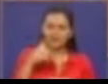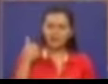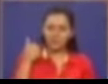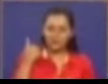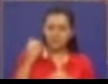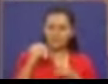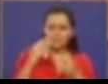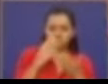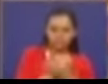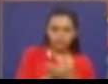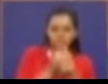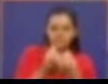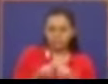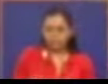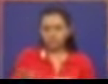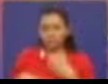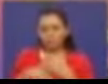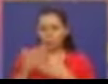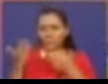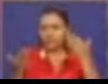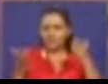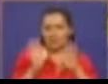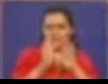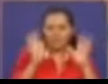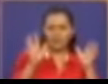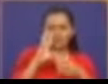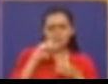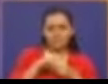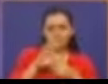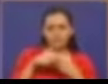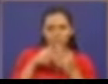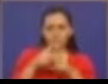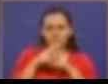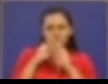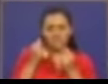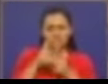de pérdidas y ganancias, balance general, incluir depreciación, amortización de préstamos.